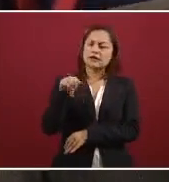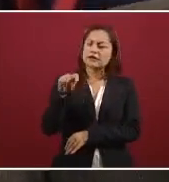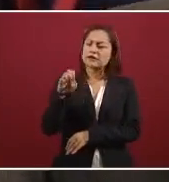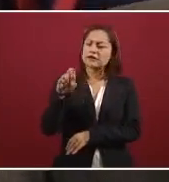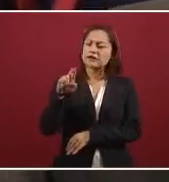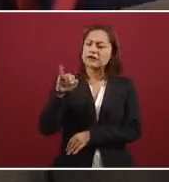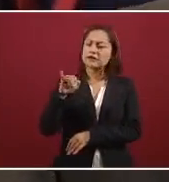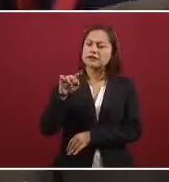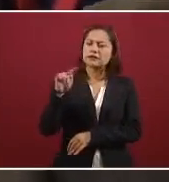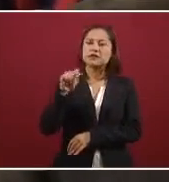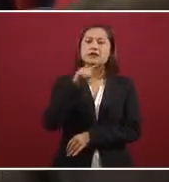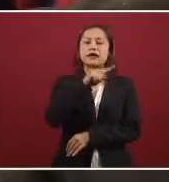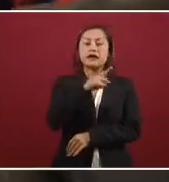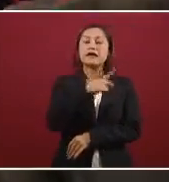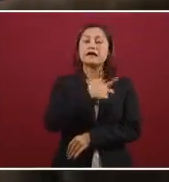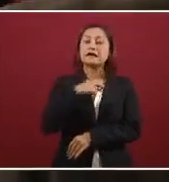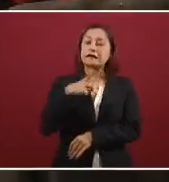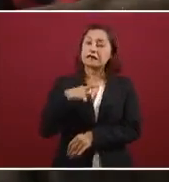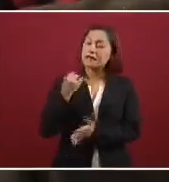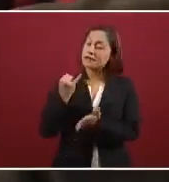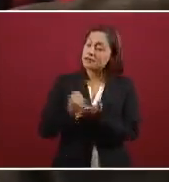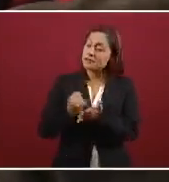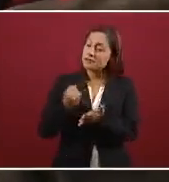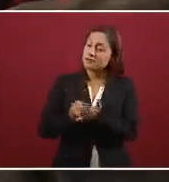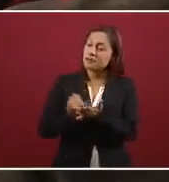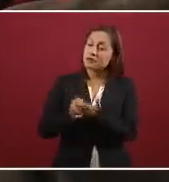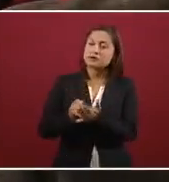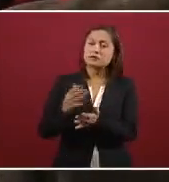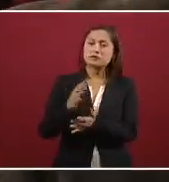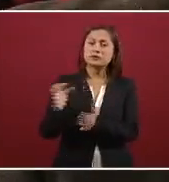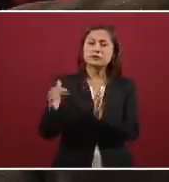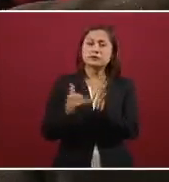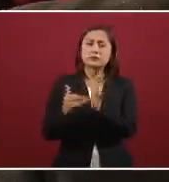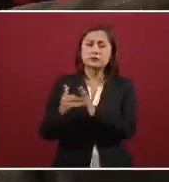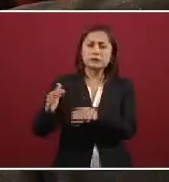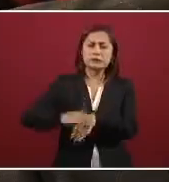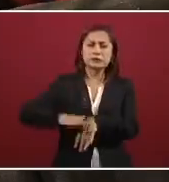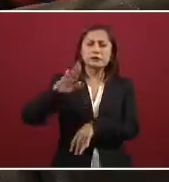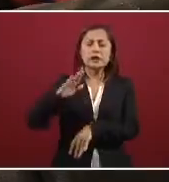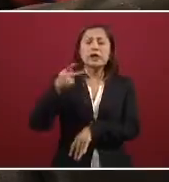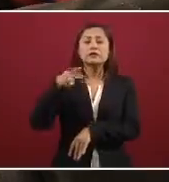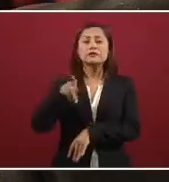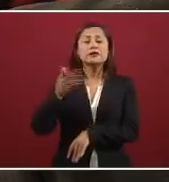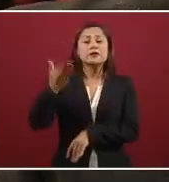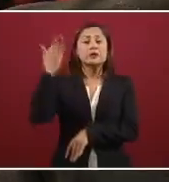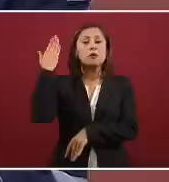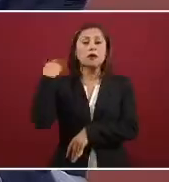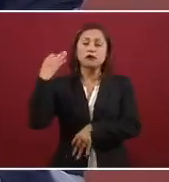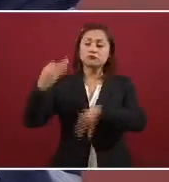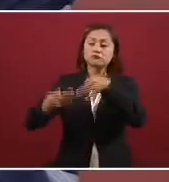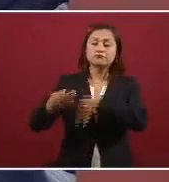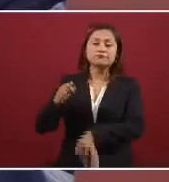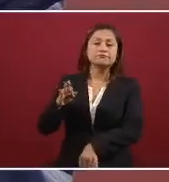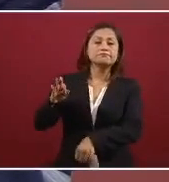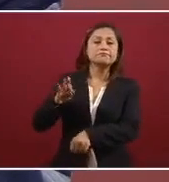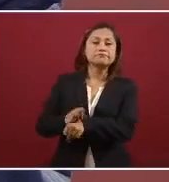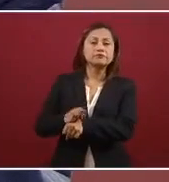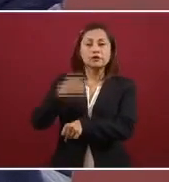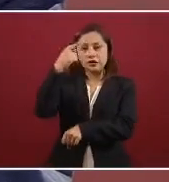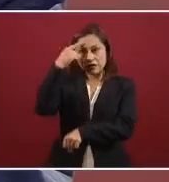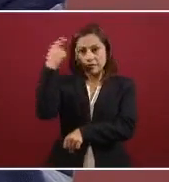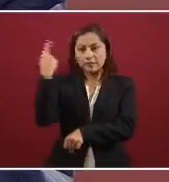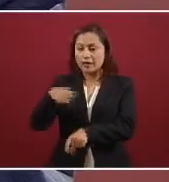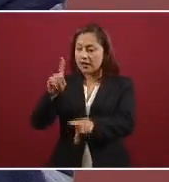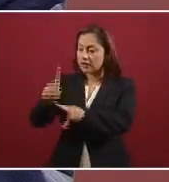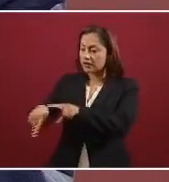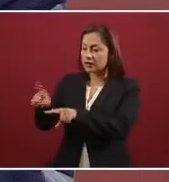pesos en adeudo fiscal, pero obtuvo un amparo para no pagarlo, para no recibir un embargo de 10% a